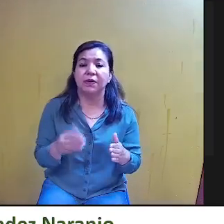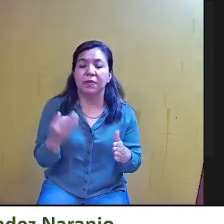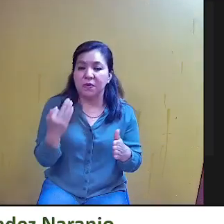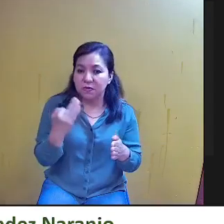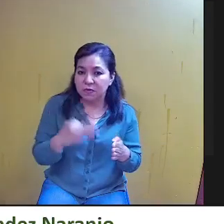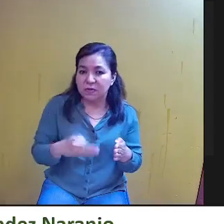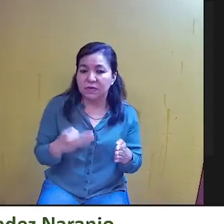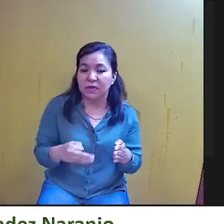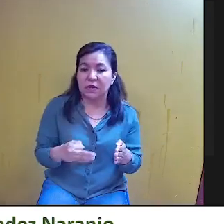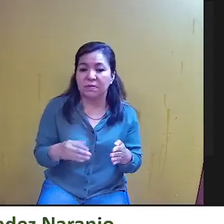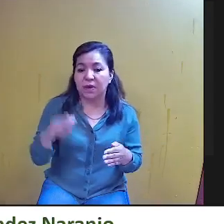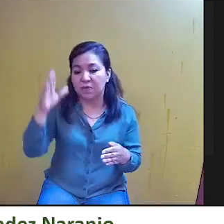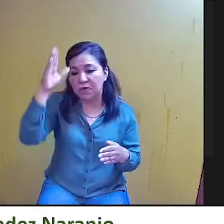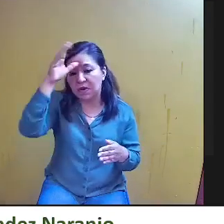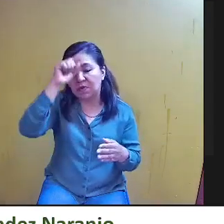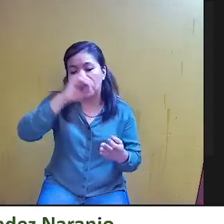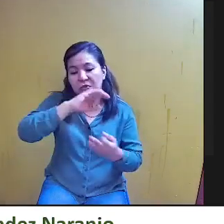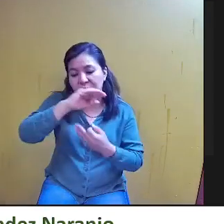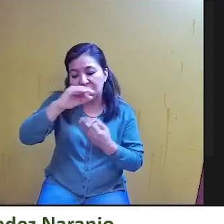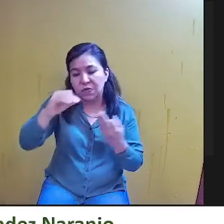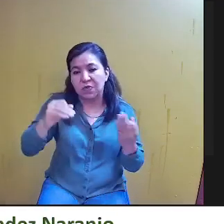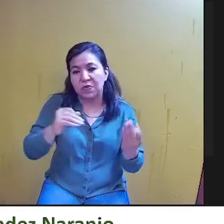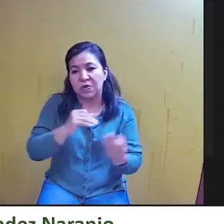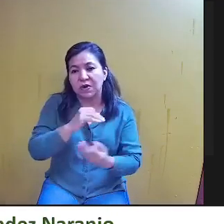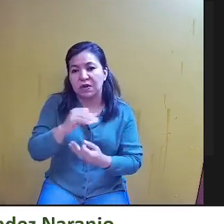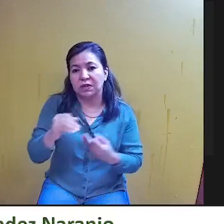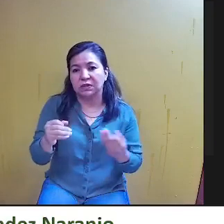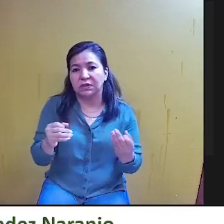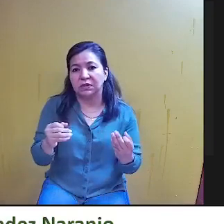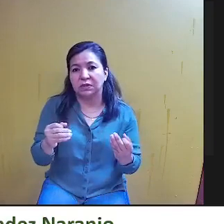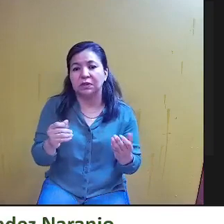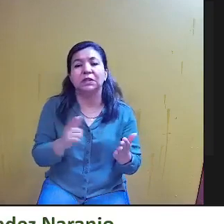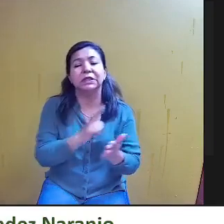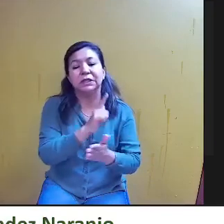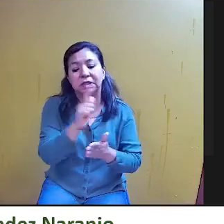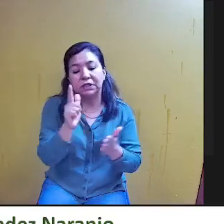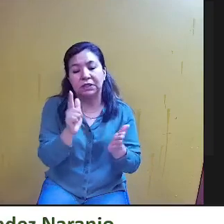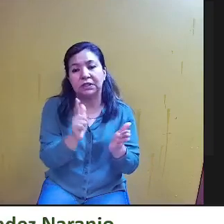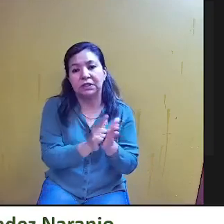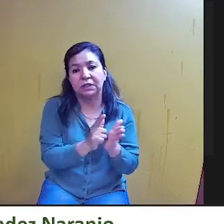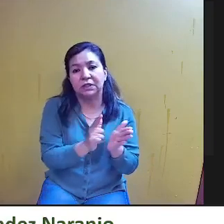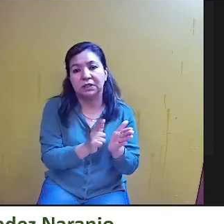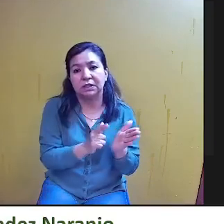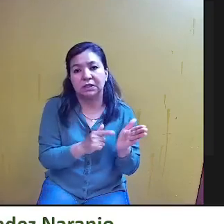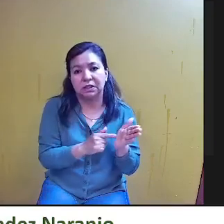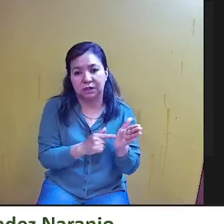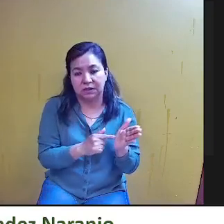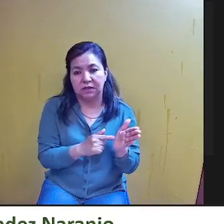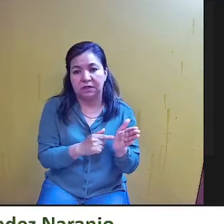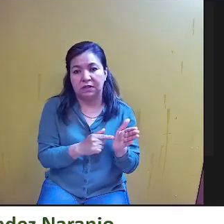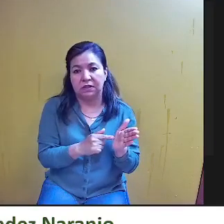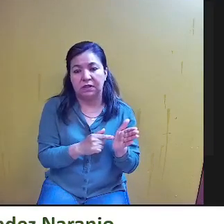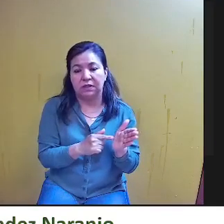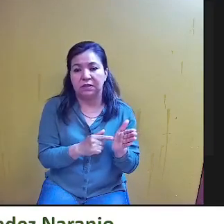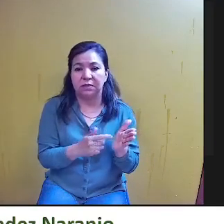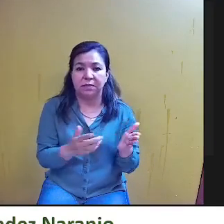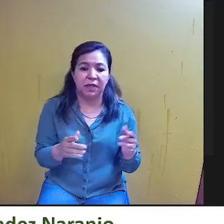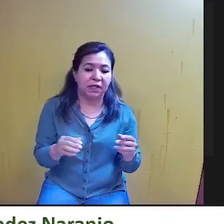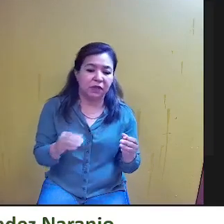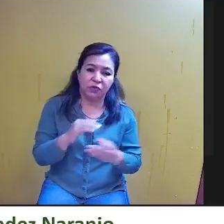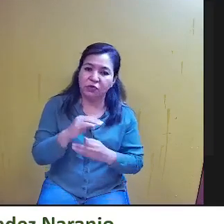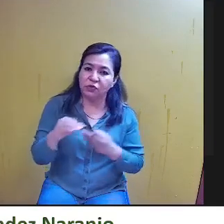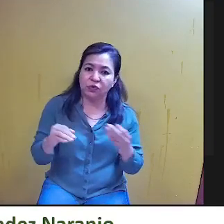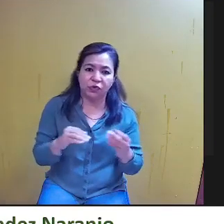lado se trata de un acuerdo general, lo que significa que los parámetros, normas o lineamientos en él establecidos aplican para todos